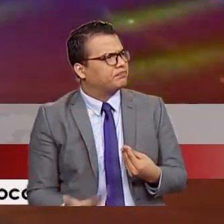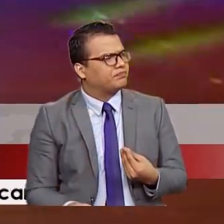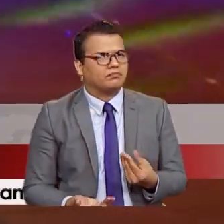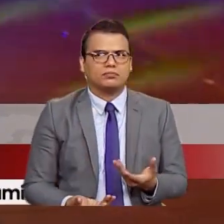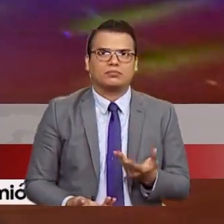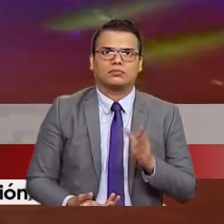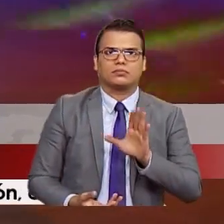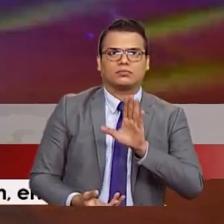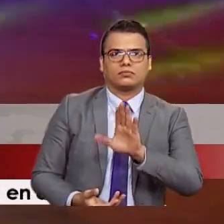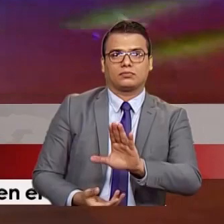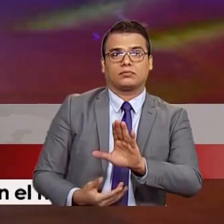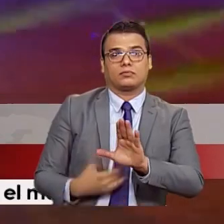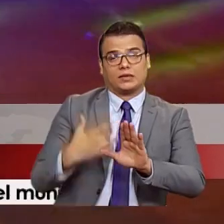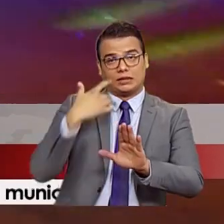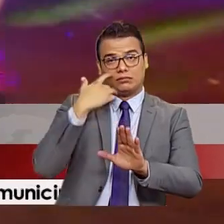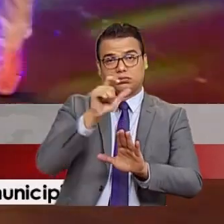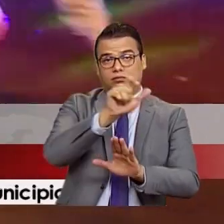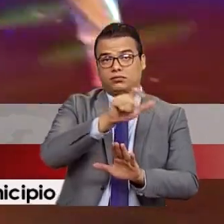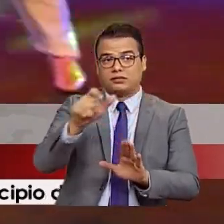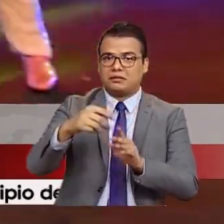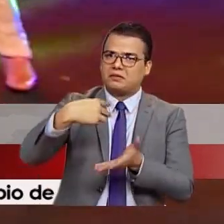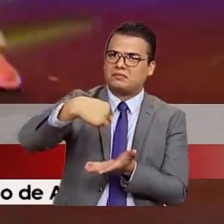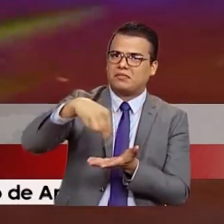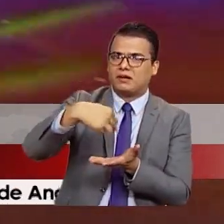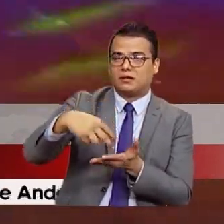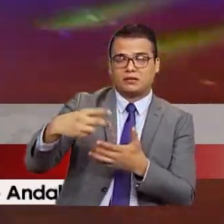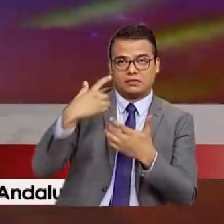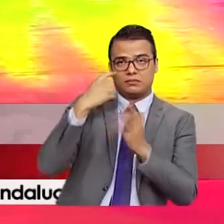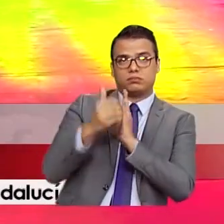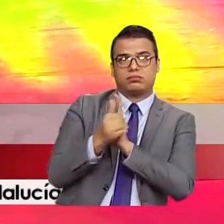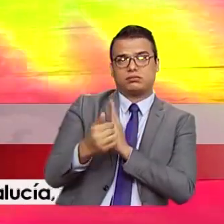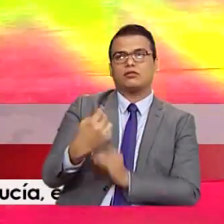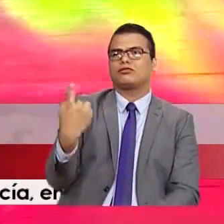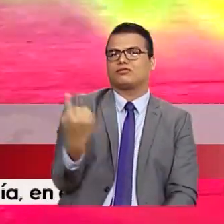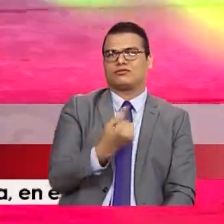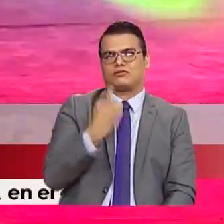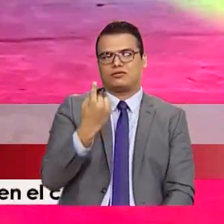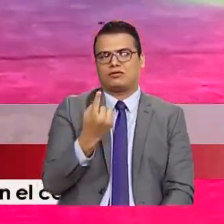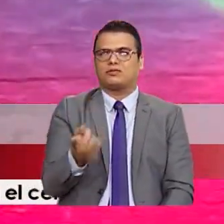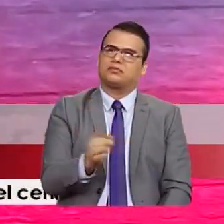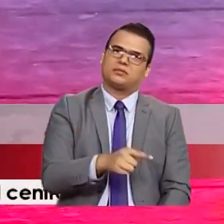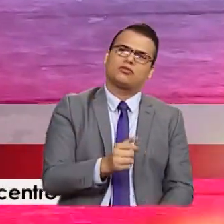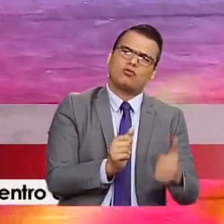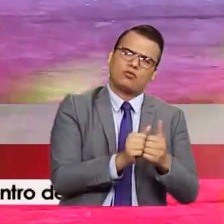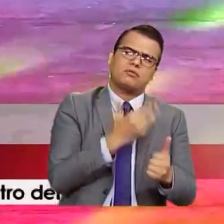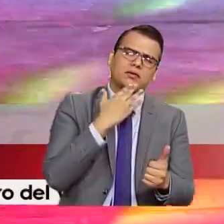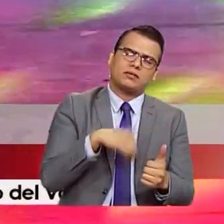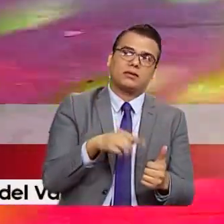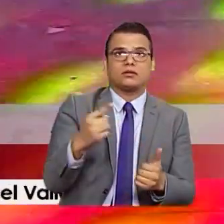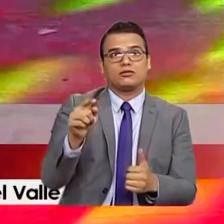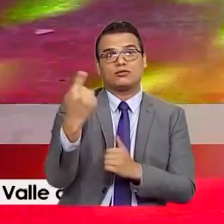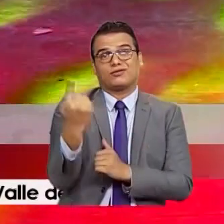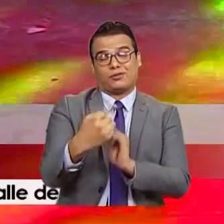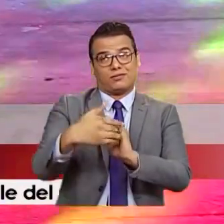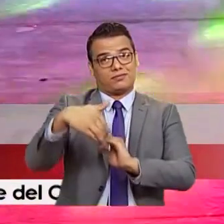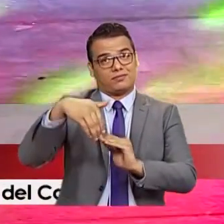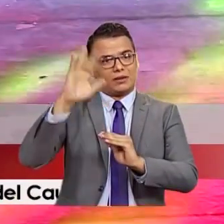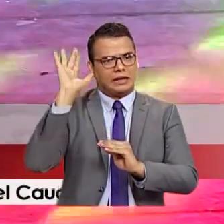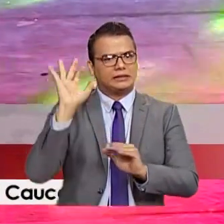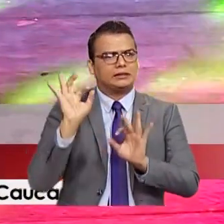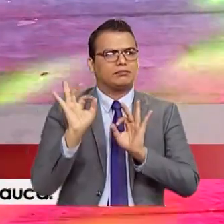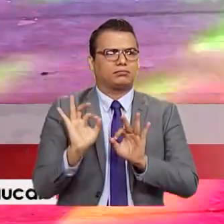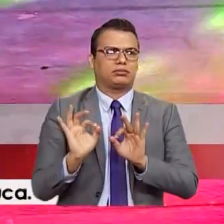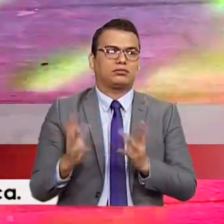que muchos de los bailarines se desempeñan mejor estando solos y con la pareja y es una variedad que cali la mereces